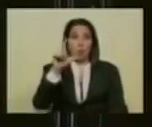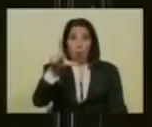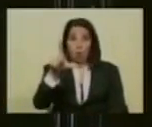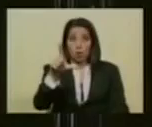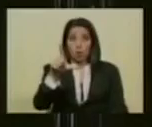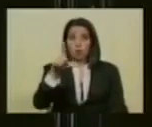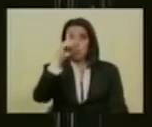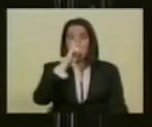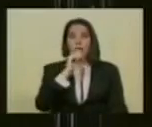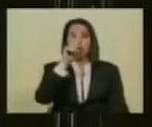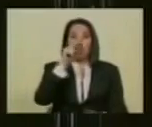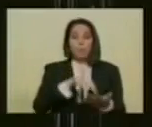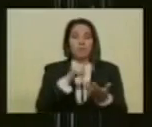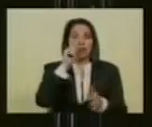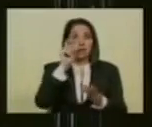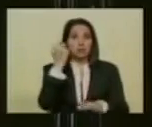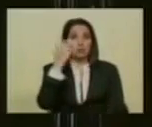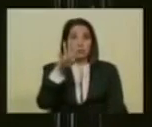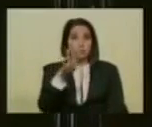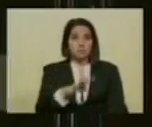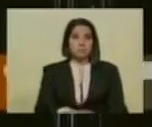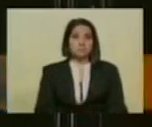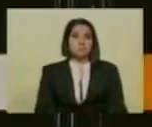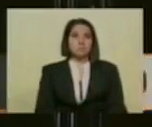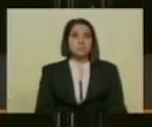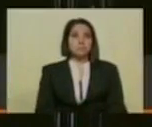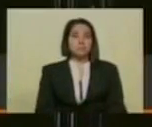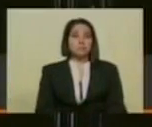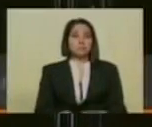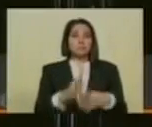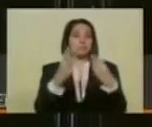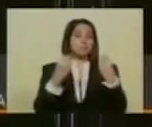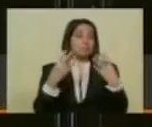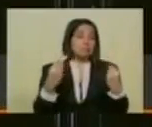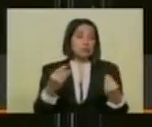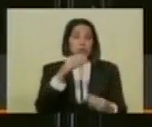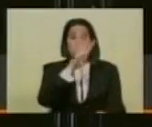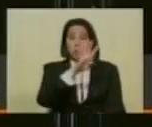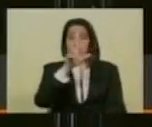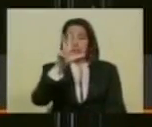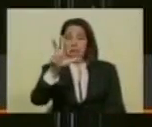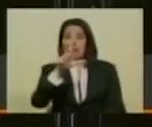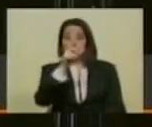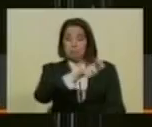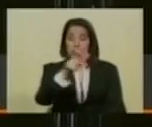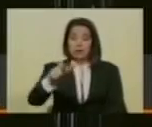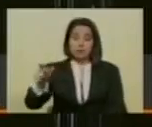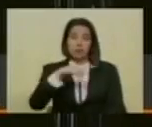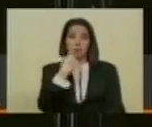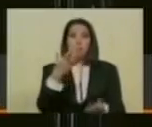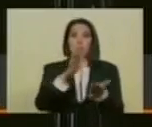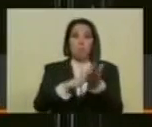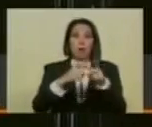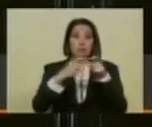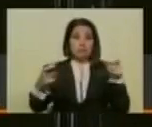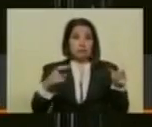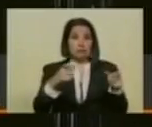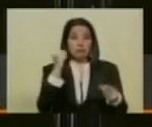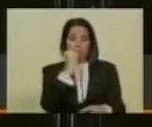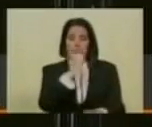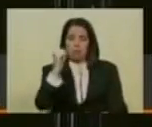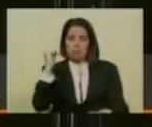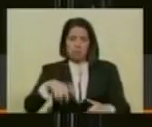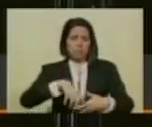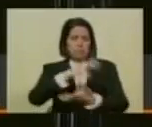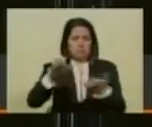año 2014, que dejó como resultado 43 compatriotas fallecidos, asesinados por las